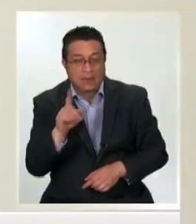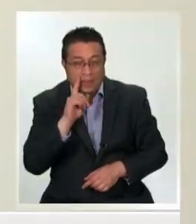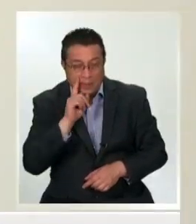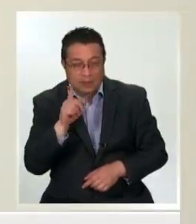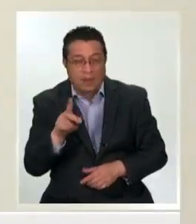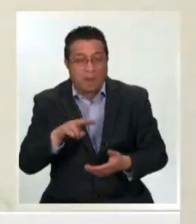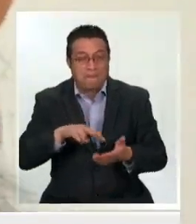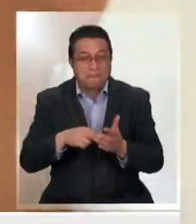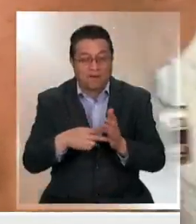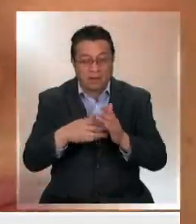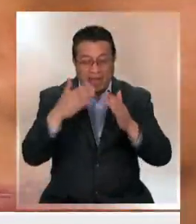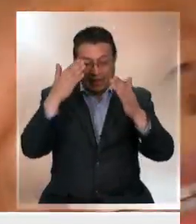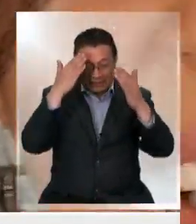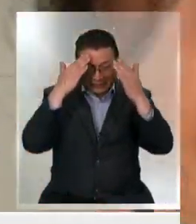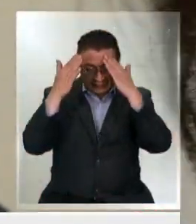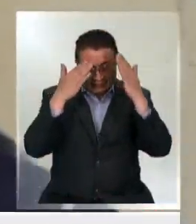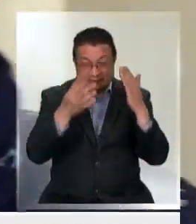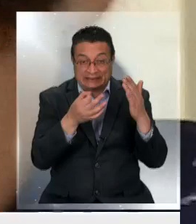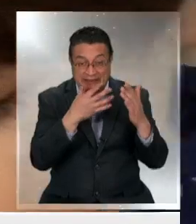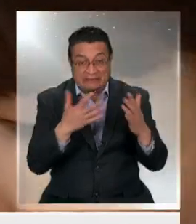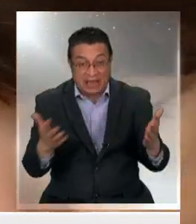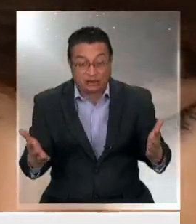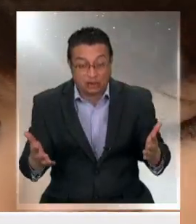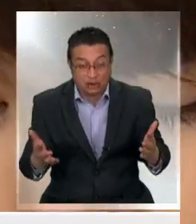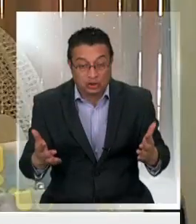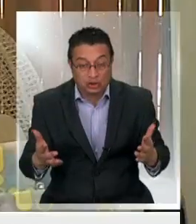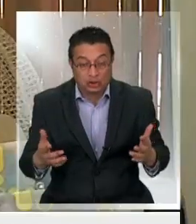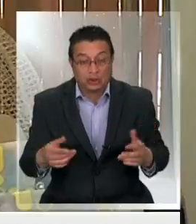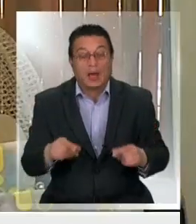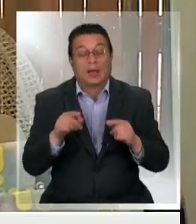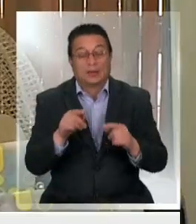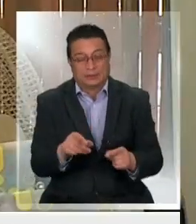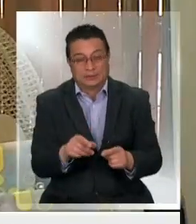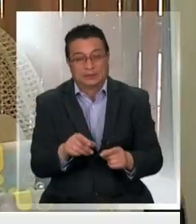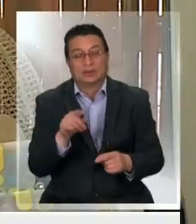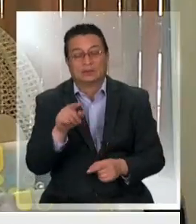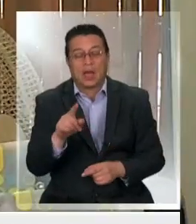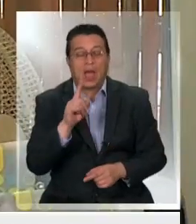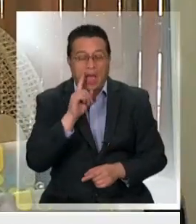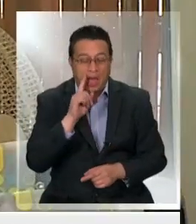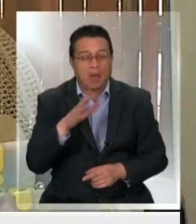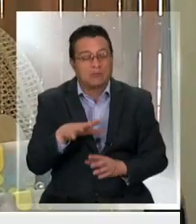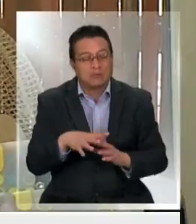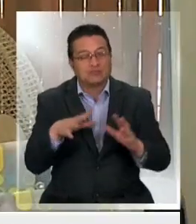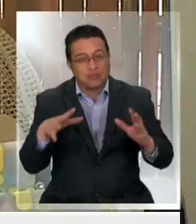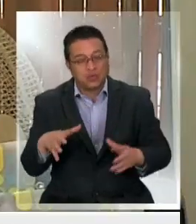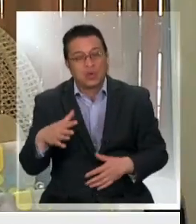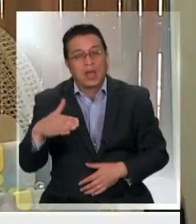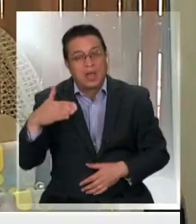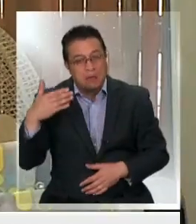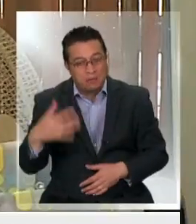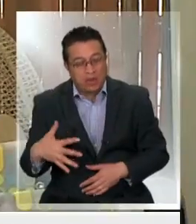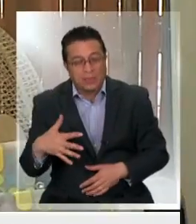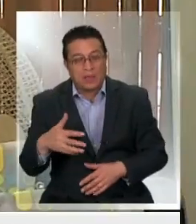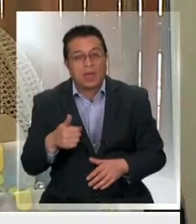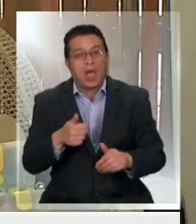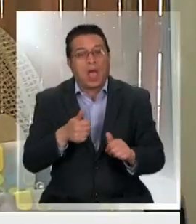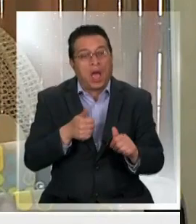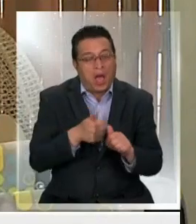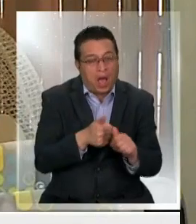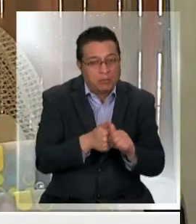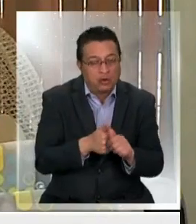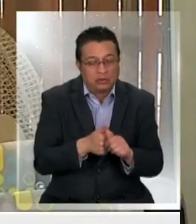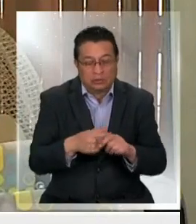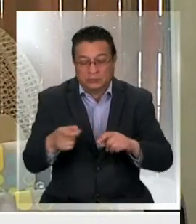problemas psiquiátricos posparto. Entonces ahí es fundamental tener el apoyo de